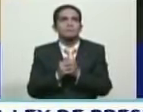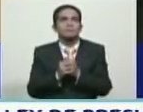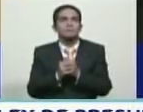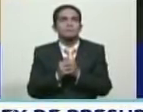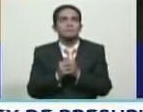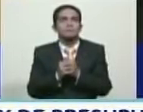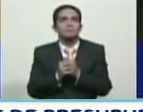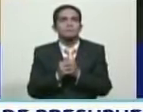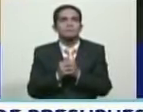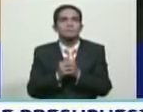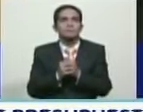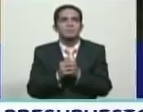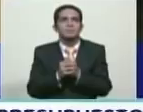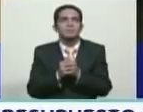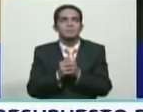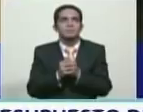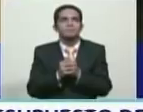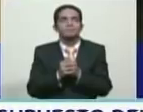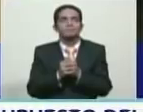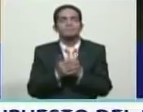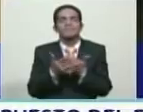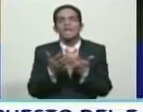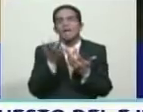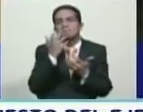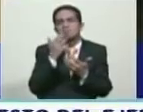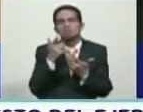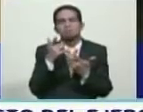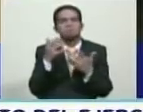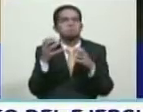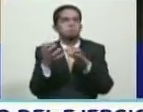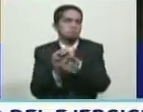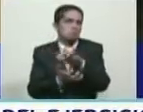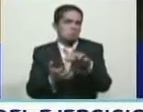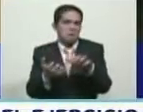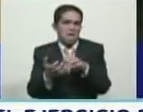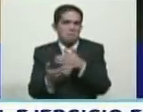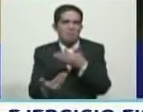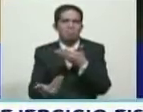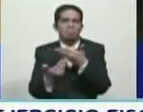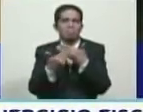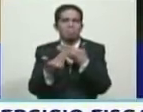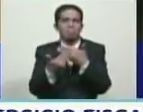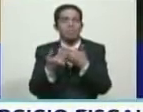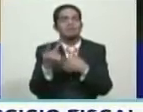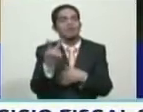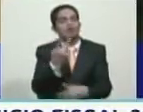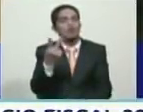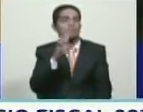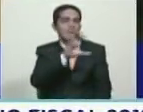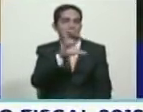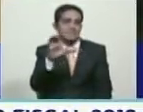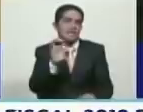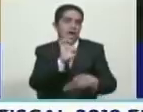Y los reveses que hemos tenido en ambos países que he